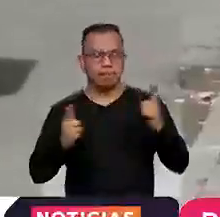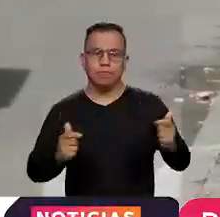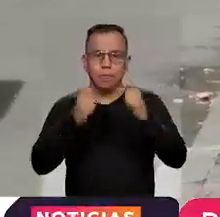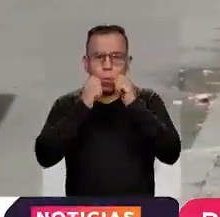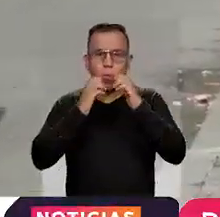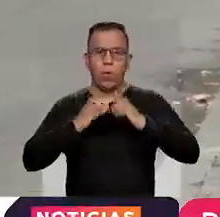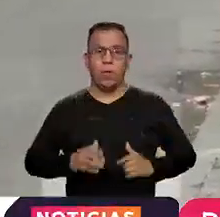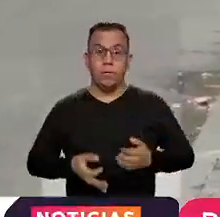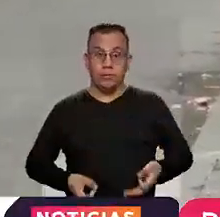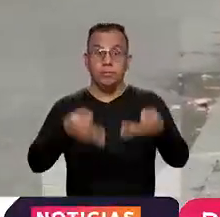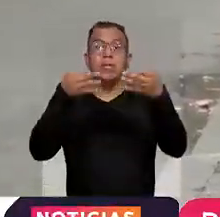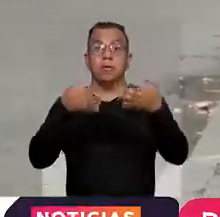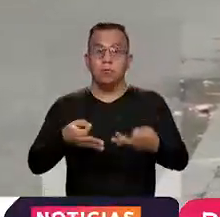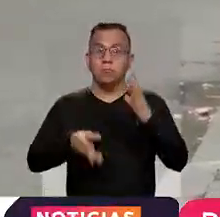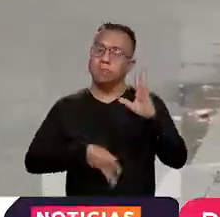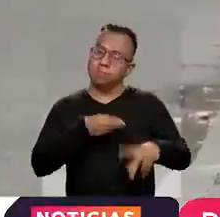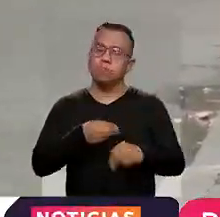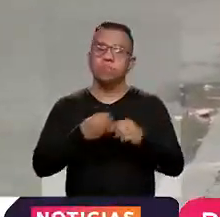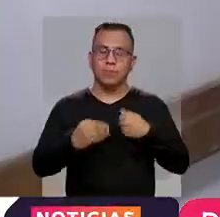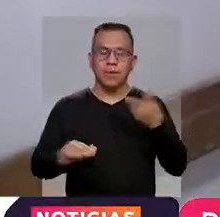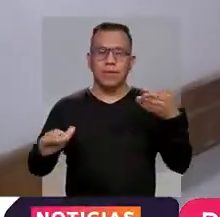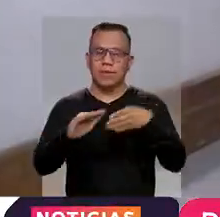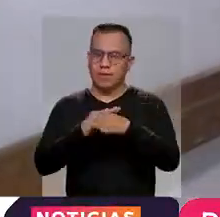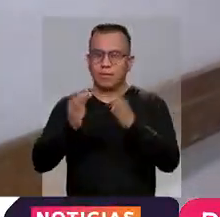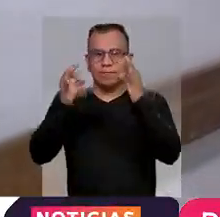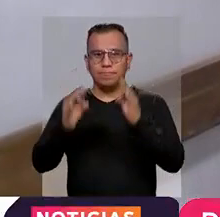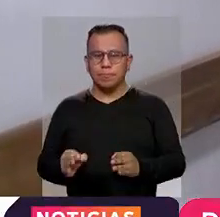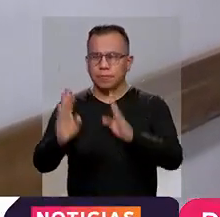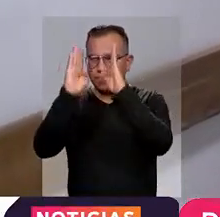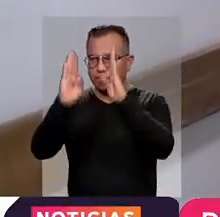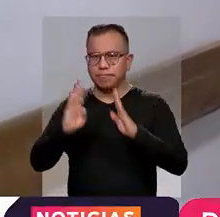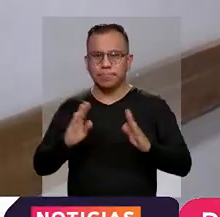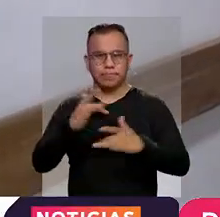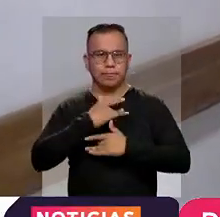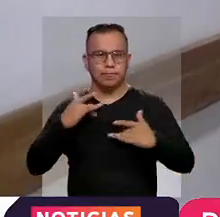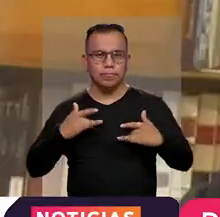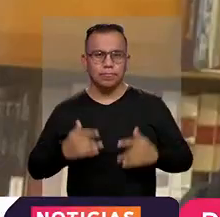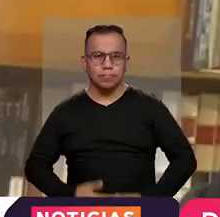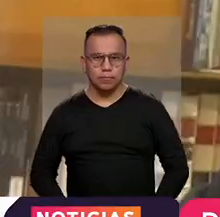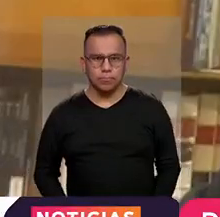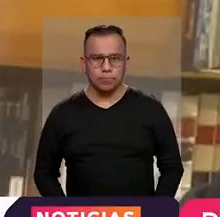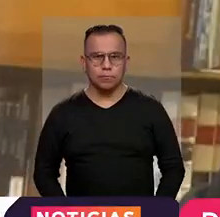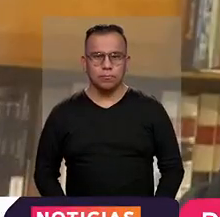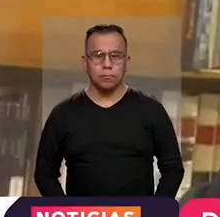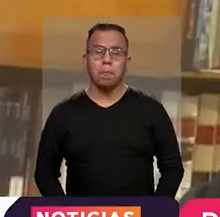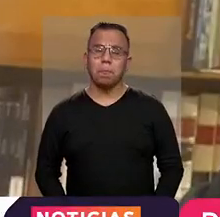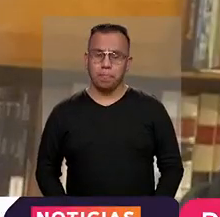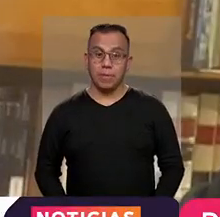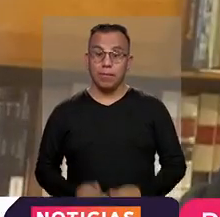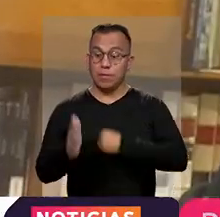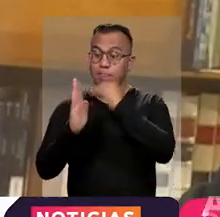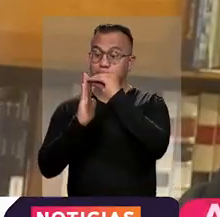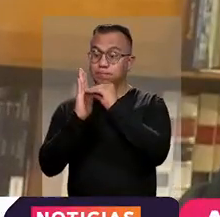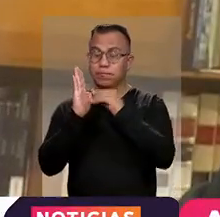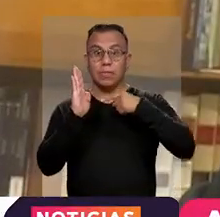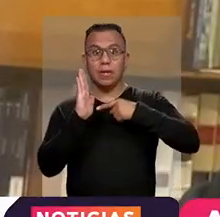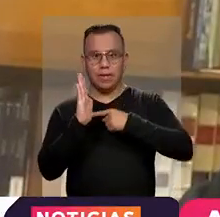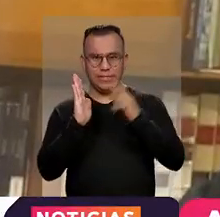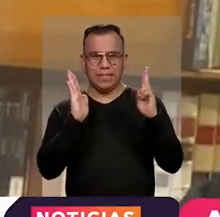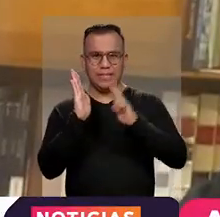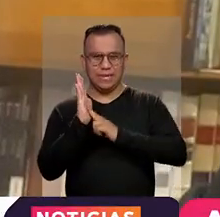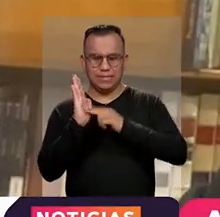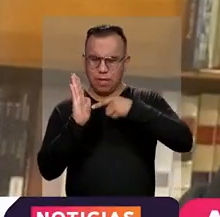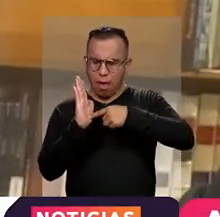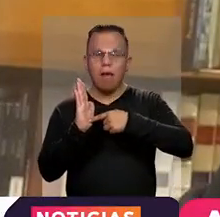humana, garantizando además el acceso a una óptima atención en salud. Tiene también la sentencia como